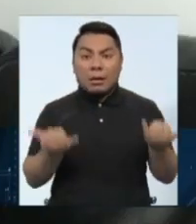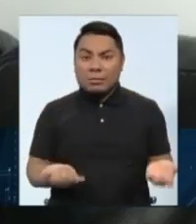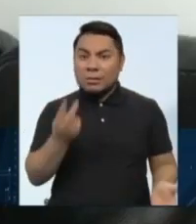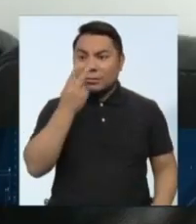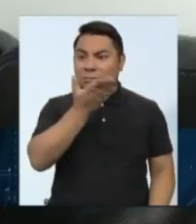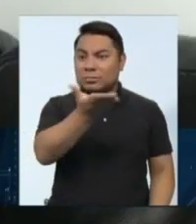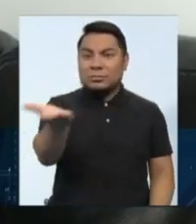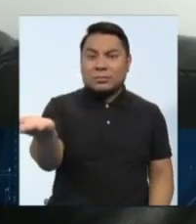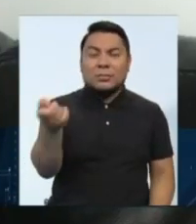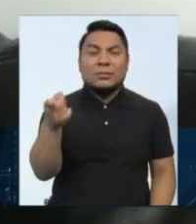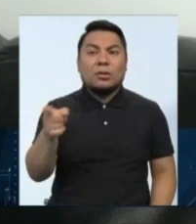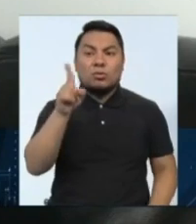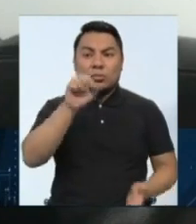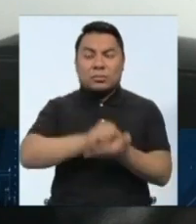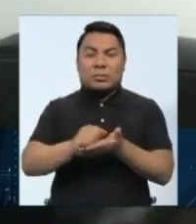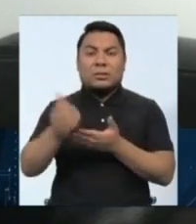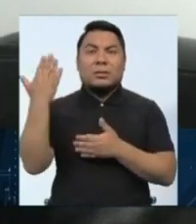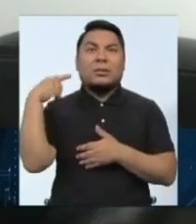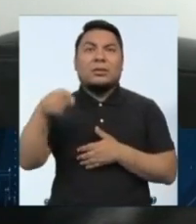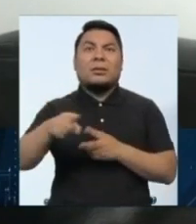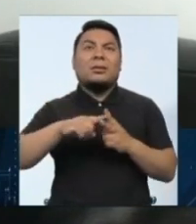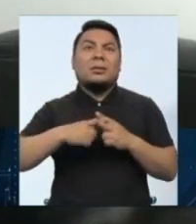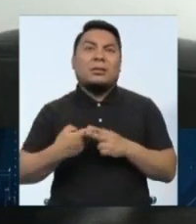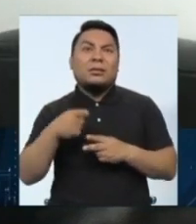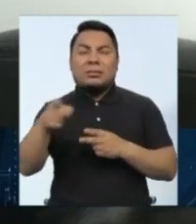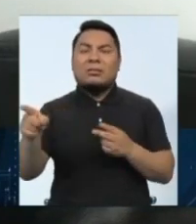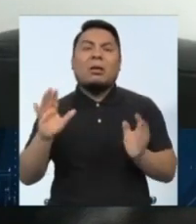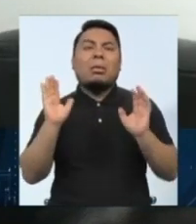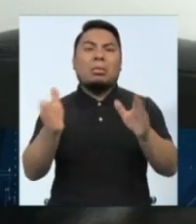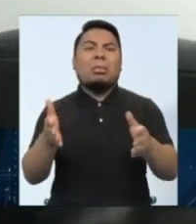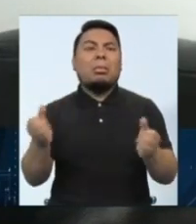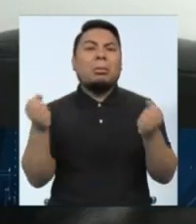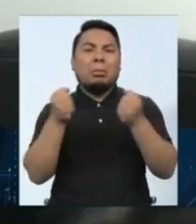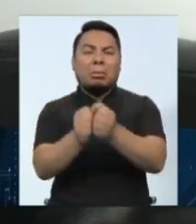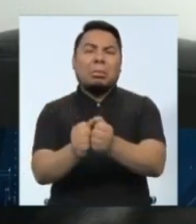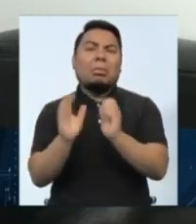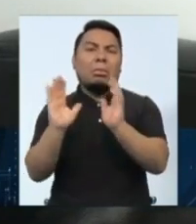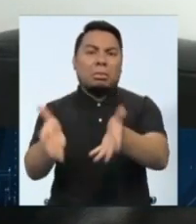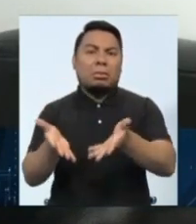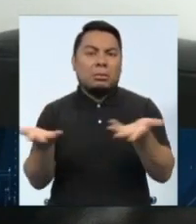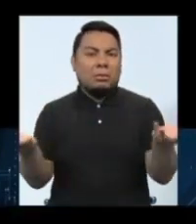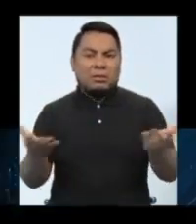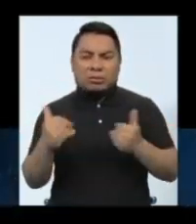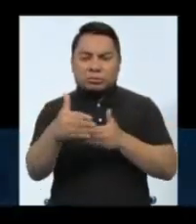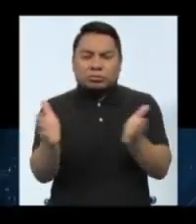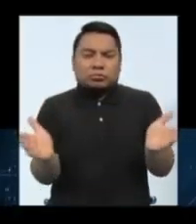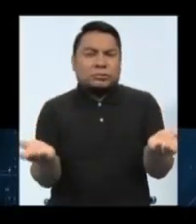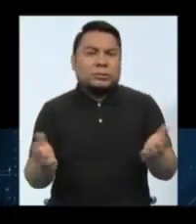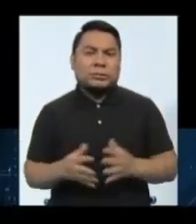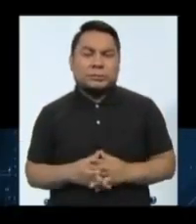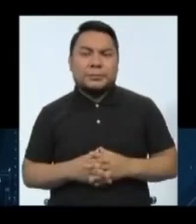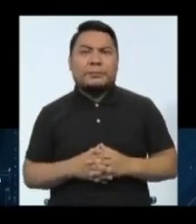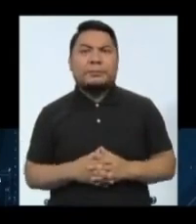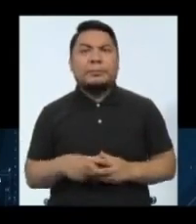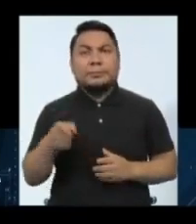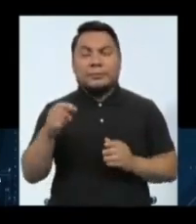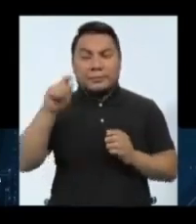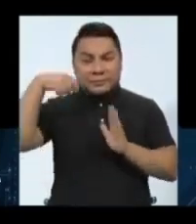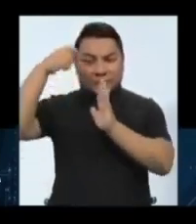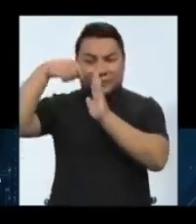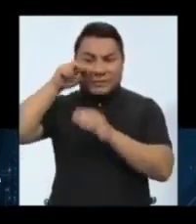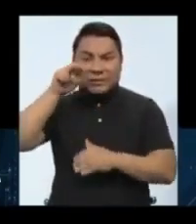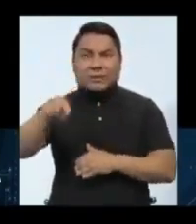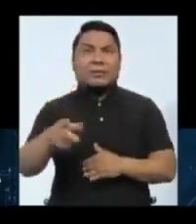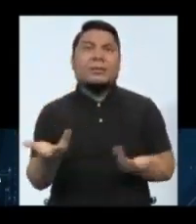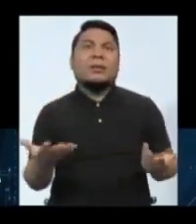hace un mes se inició la construcción de esa perrera, que no tiene más de 80 metros cuadrados. En las imágenes se pueden